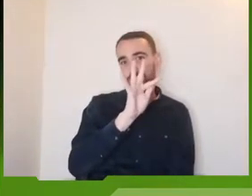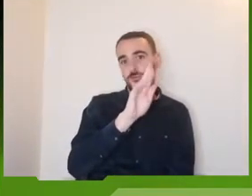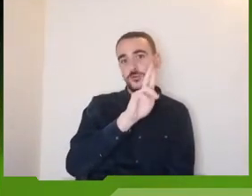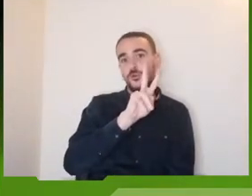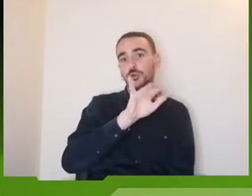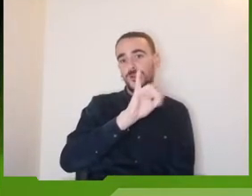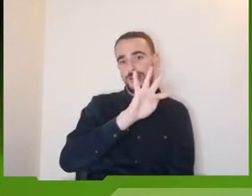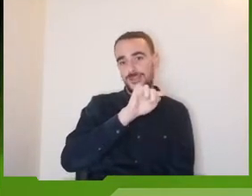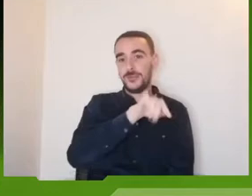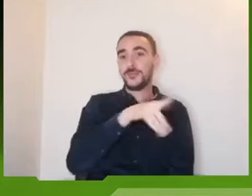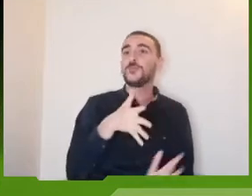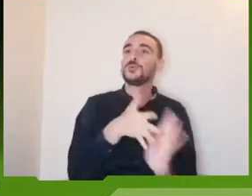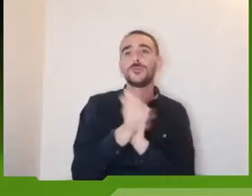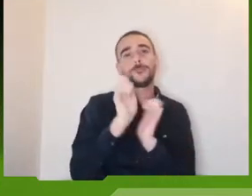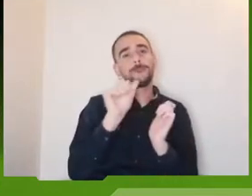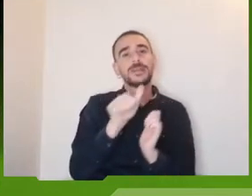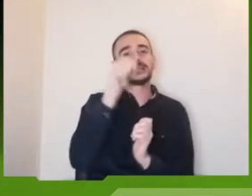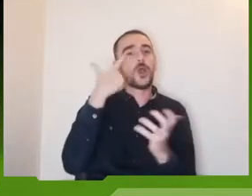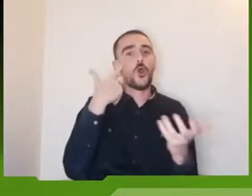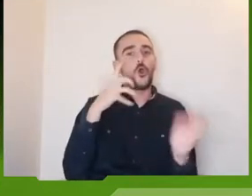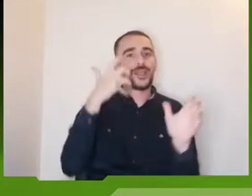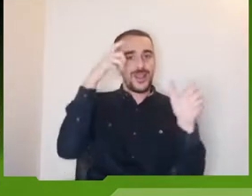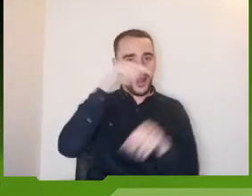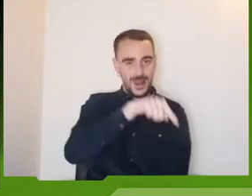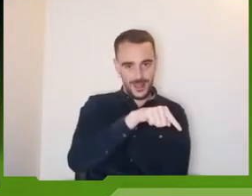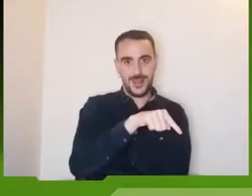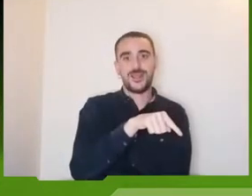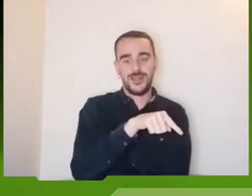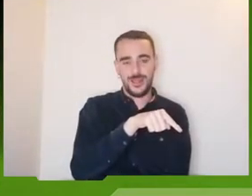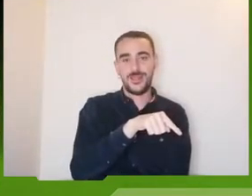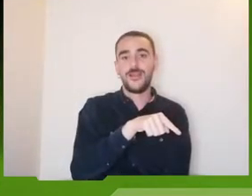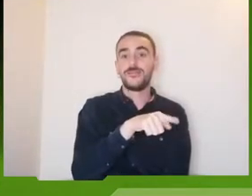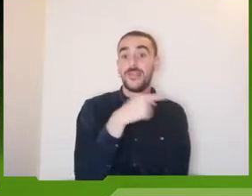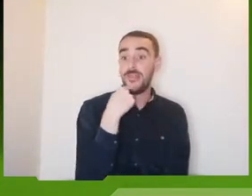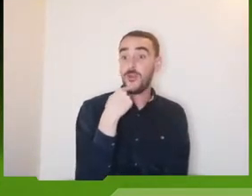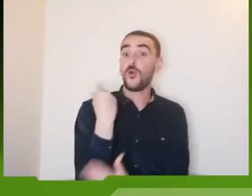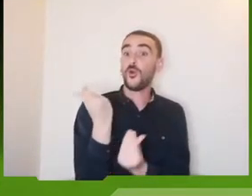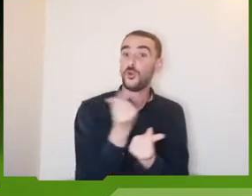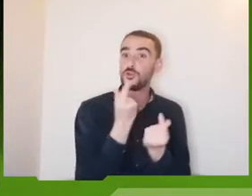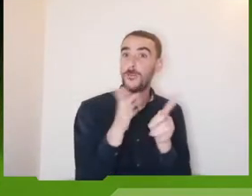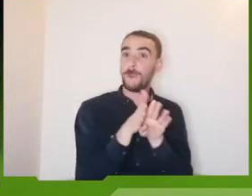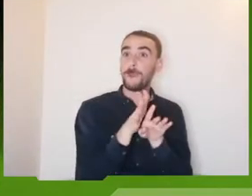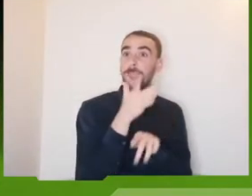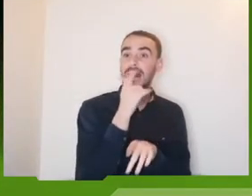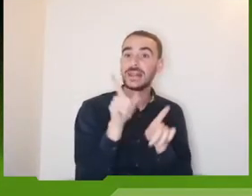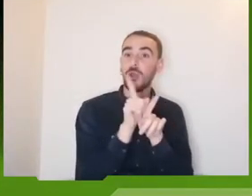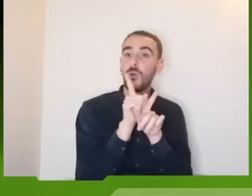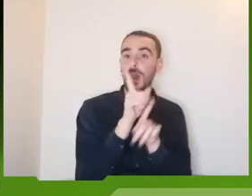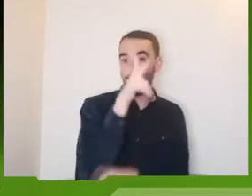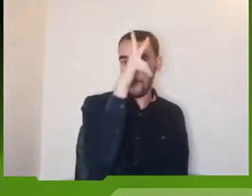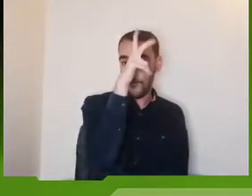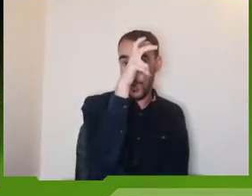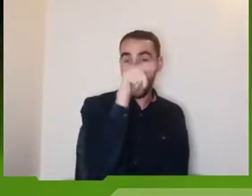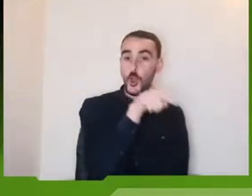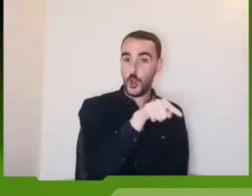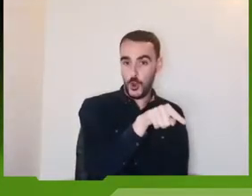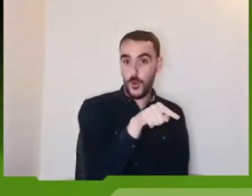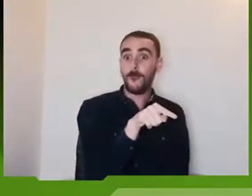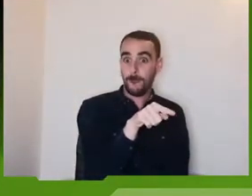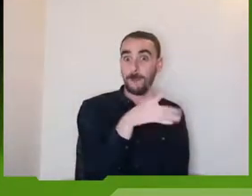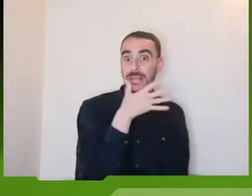original, el gusto puede imitar a la de pollo, ¿no? Yo pretendía la receta que